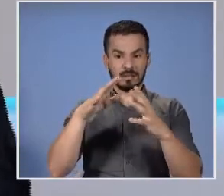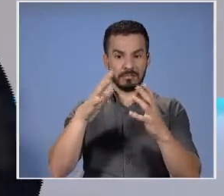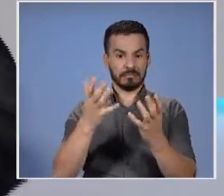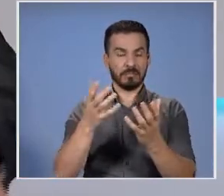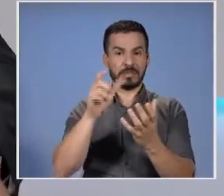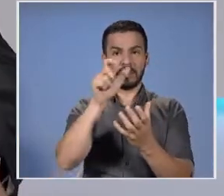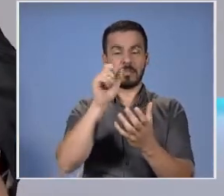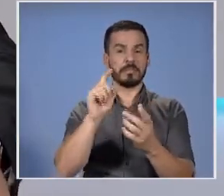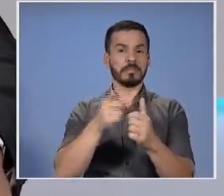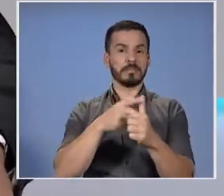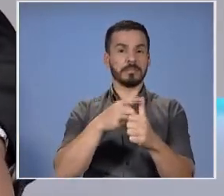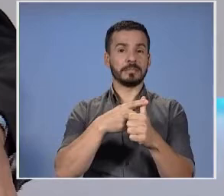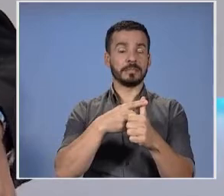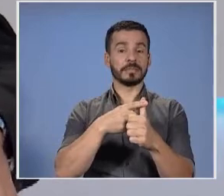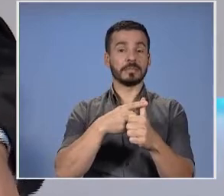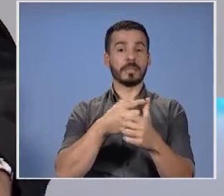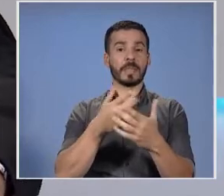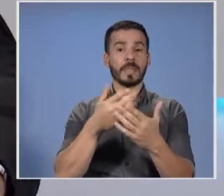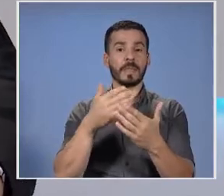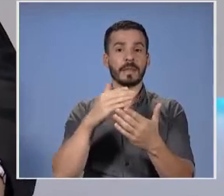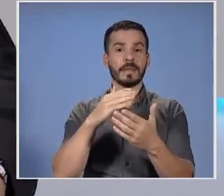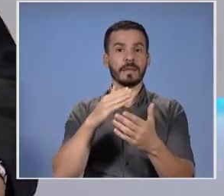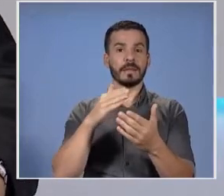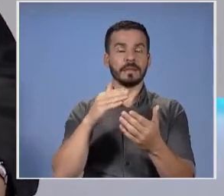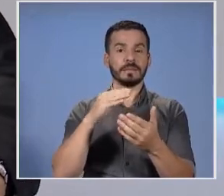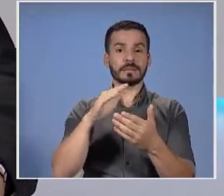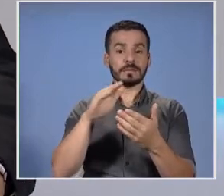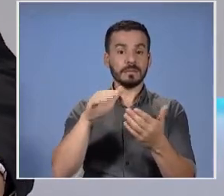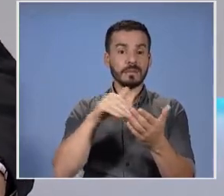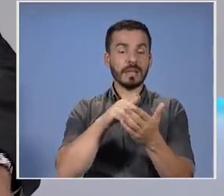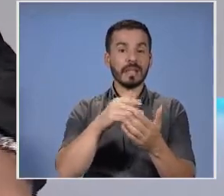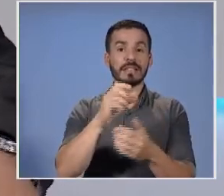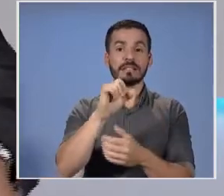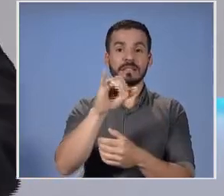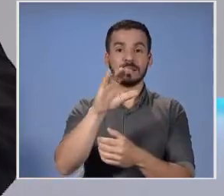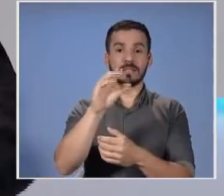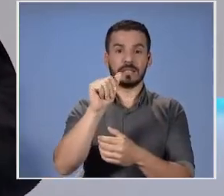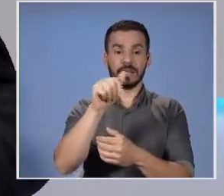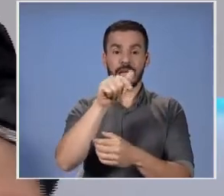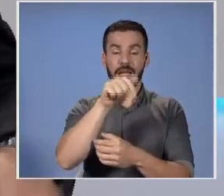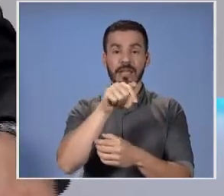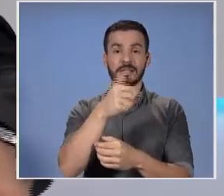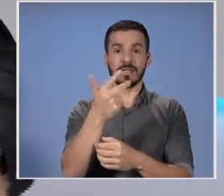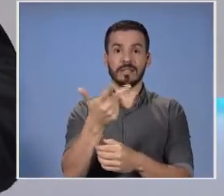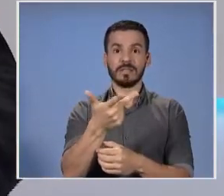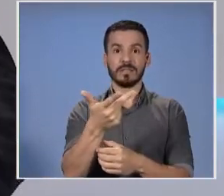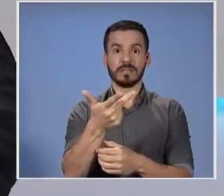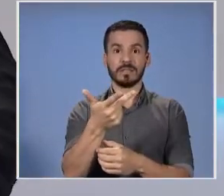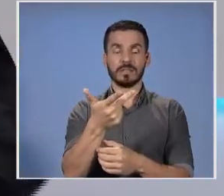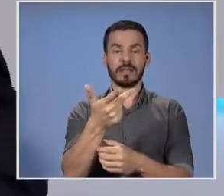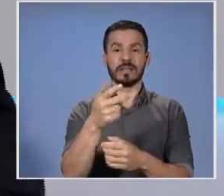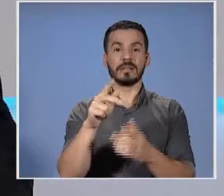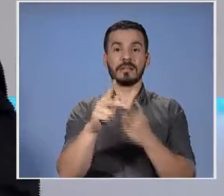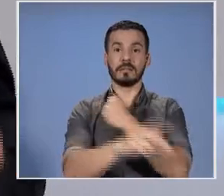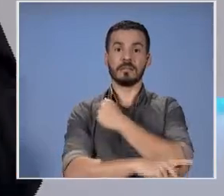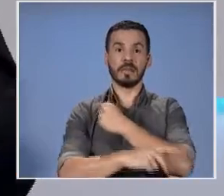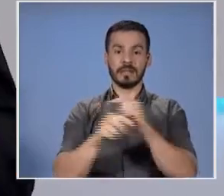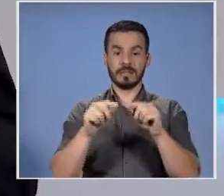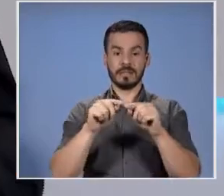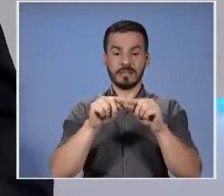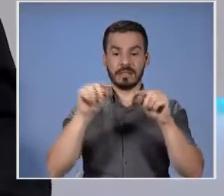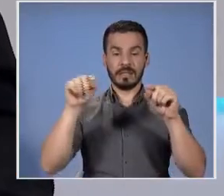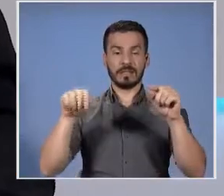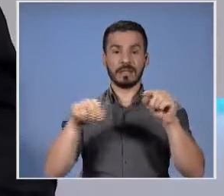yo, primero al seno del SICA. Están los tres países del Triángulo Norte, que son